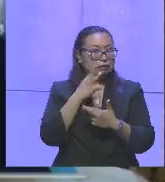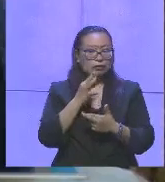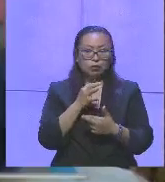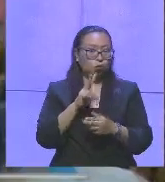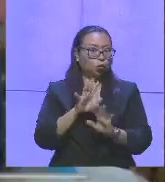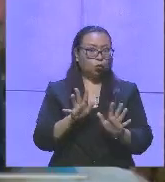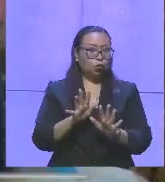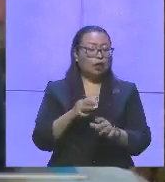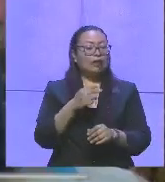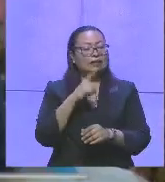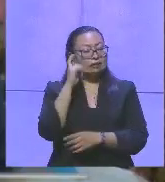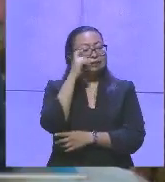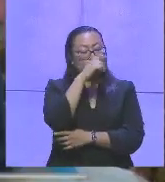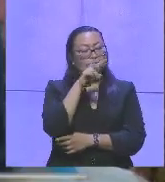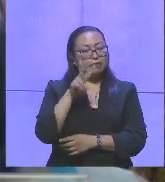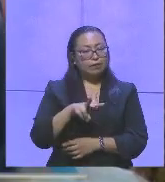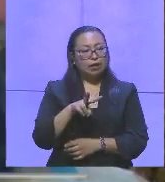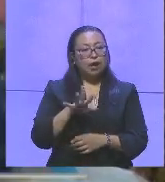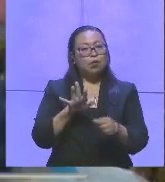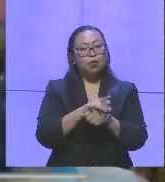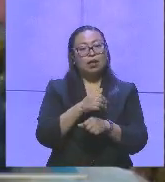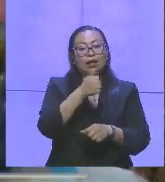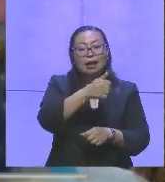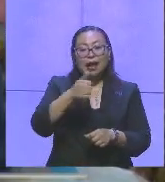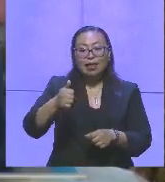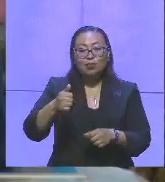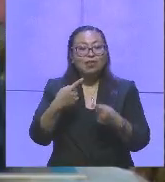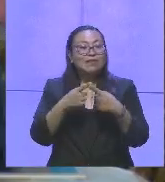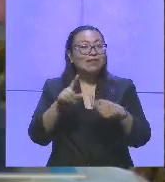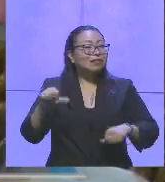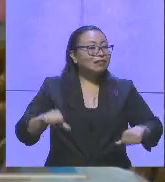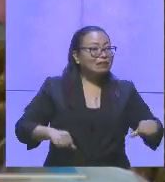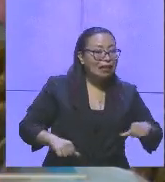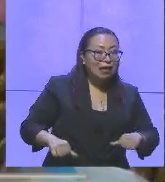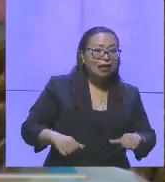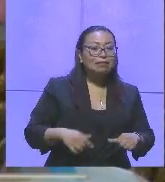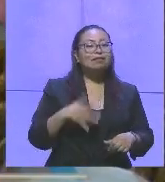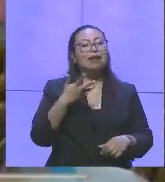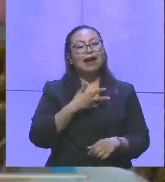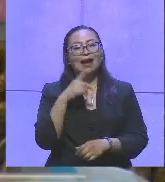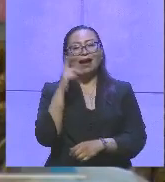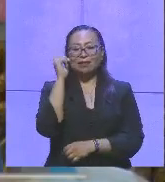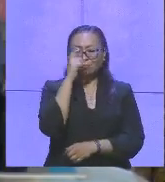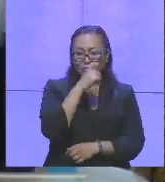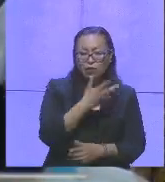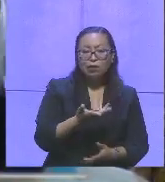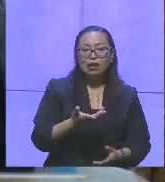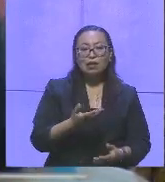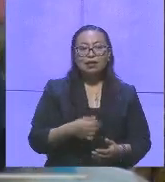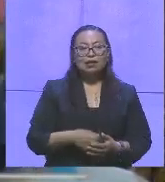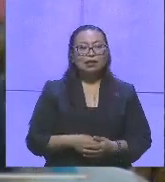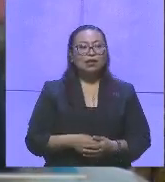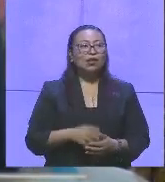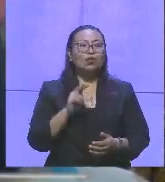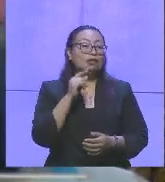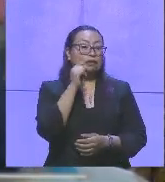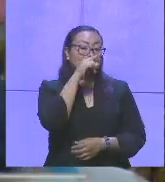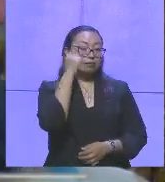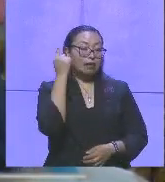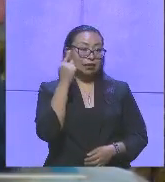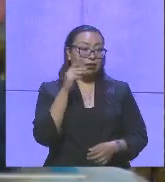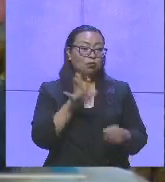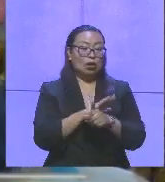los procesos electorales se desenvuelven de manera dinámica, con muchas complicaciones. Es muy difícil aspirar a la